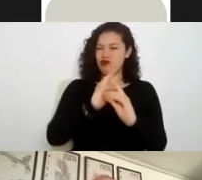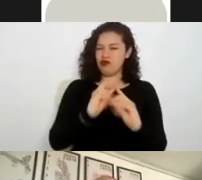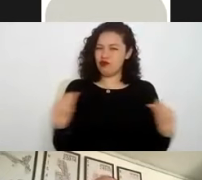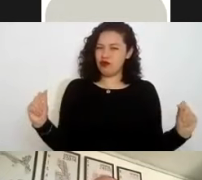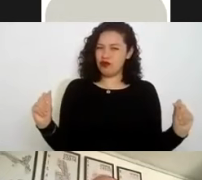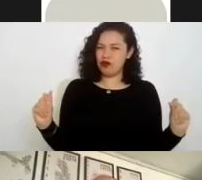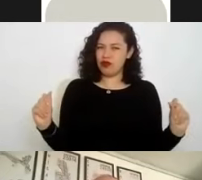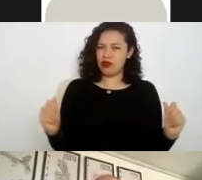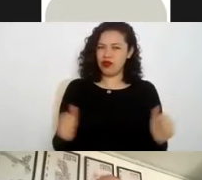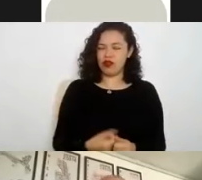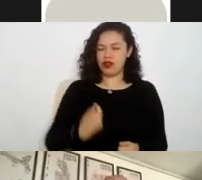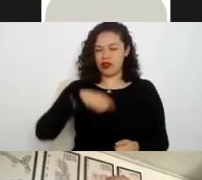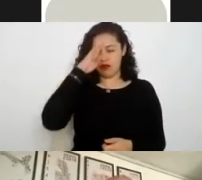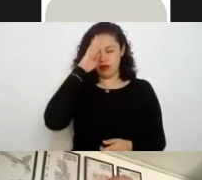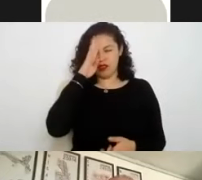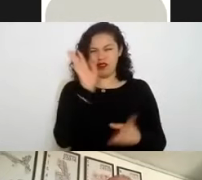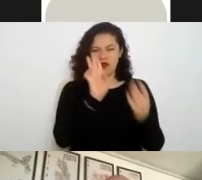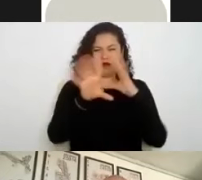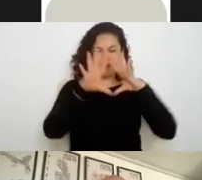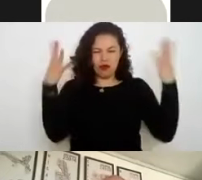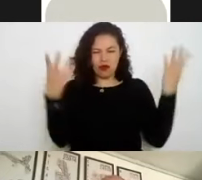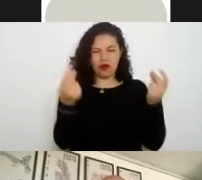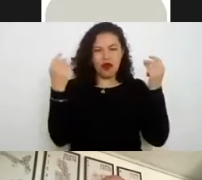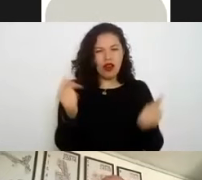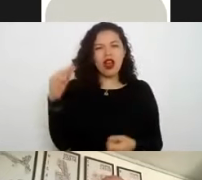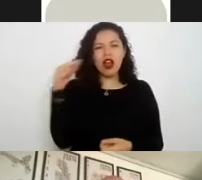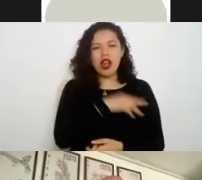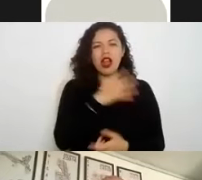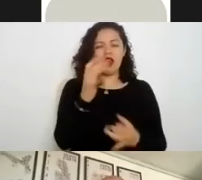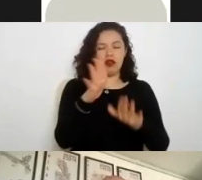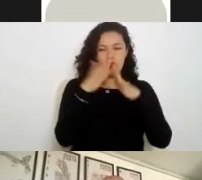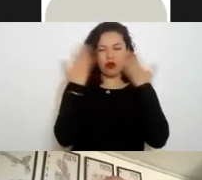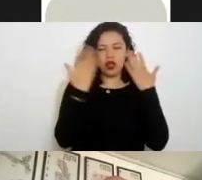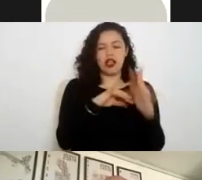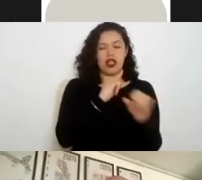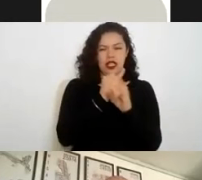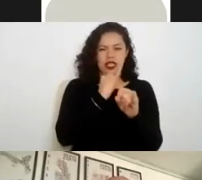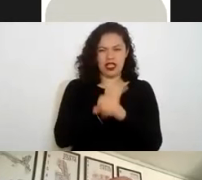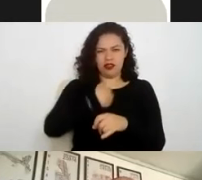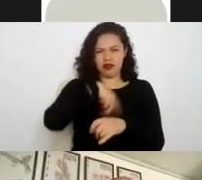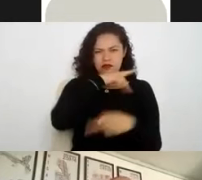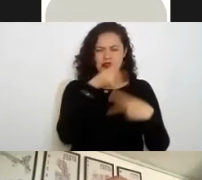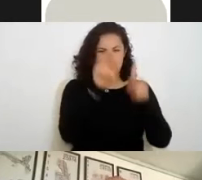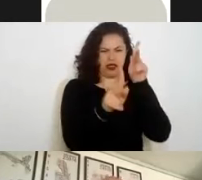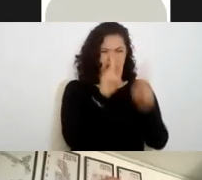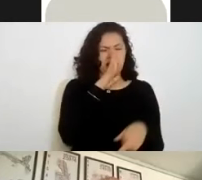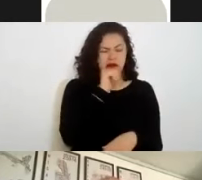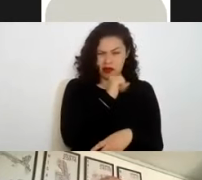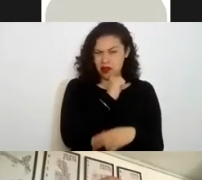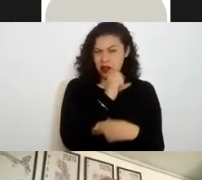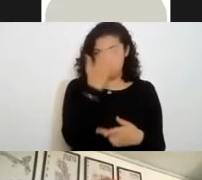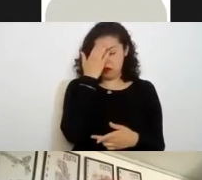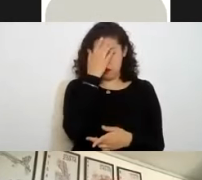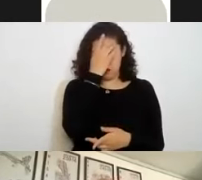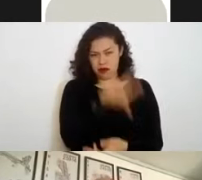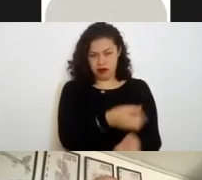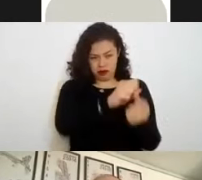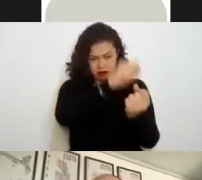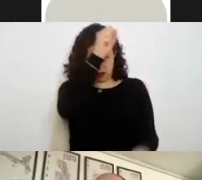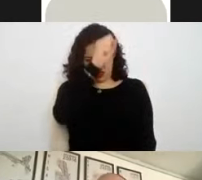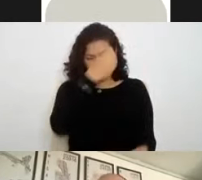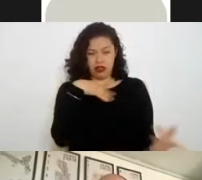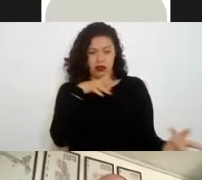en un mundo tan acelerado, tan digital. No nos damos el tiempo de platicar con las personas, conocerlas. Y si no tenemos esa